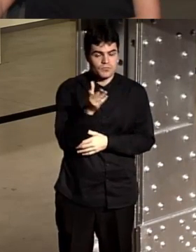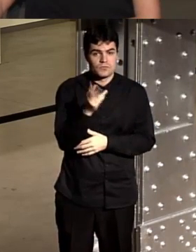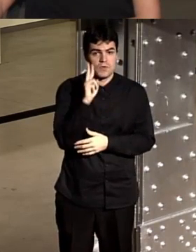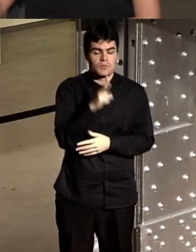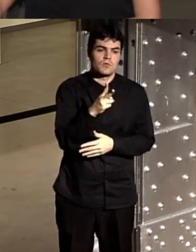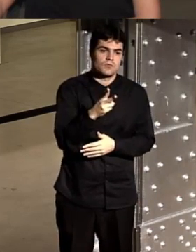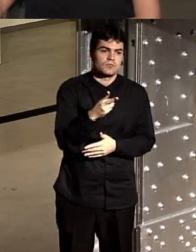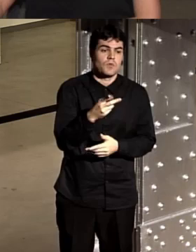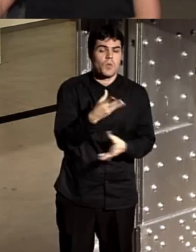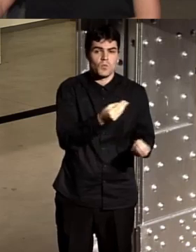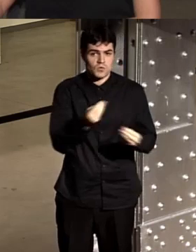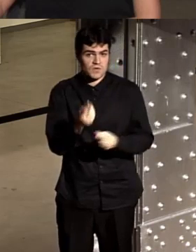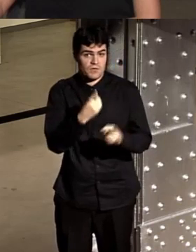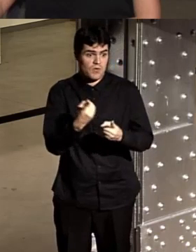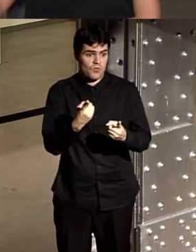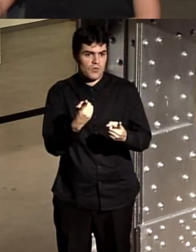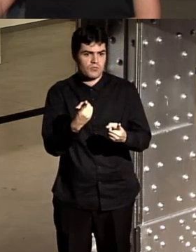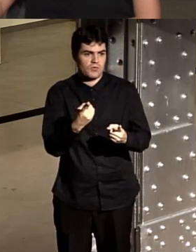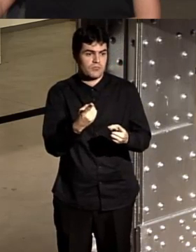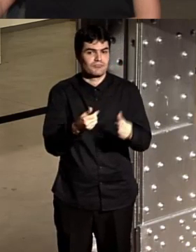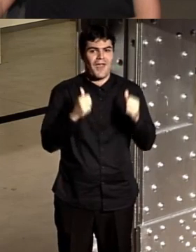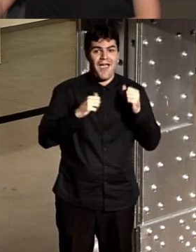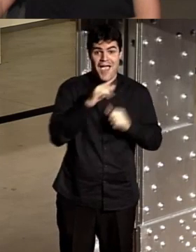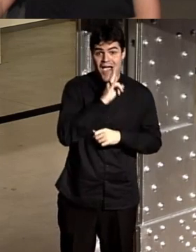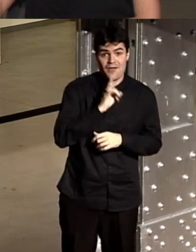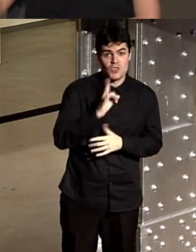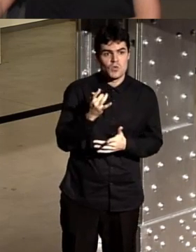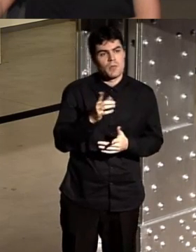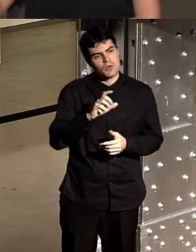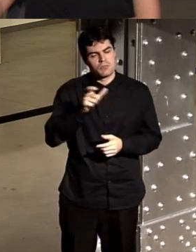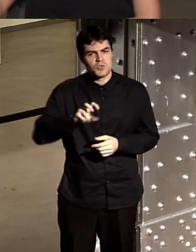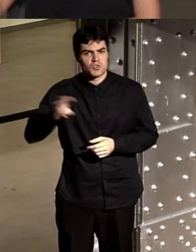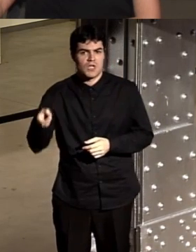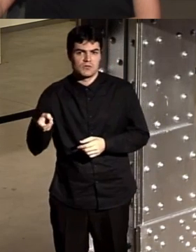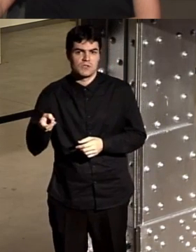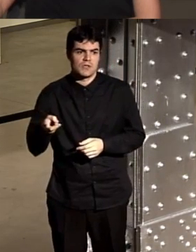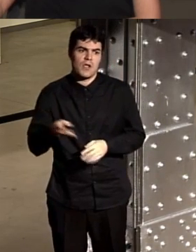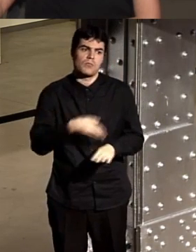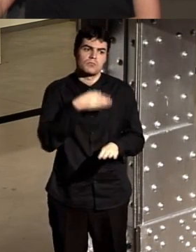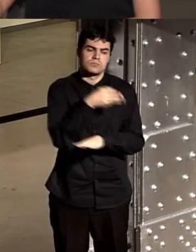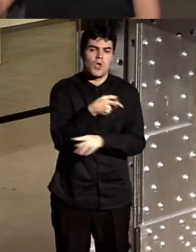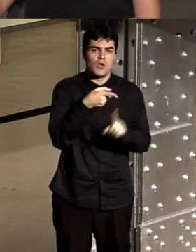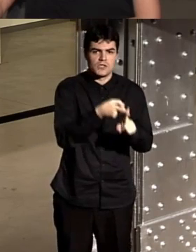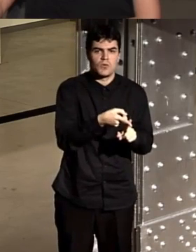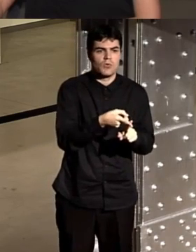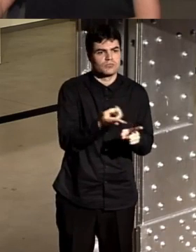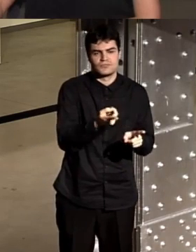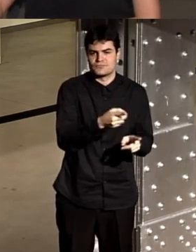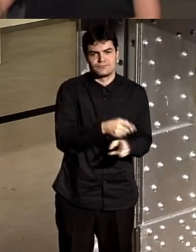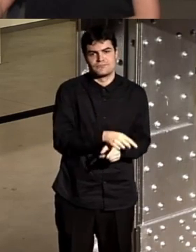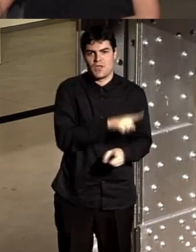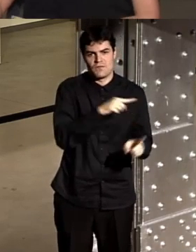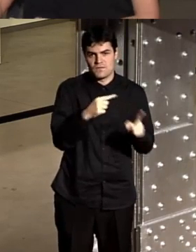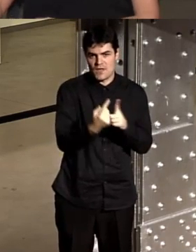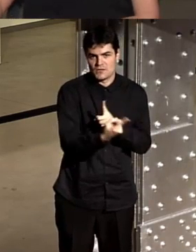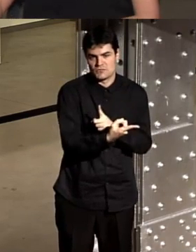muchos van por aventura, pero luego la gente más inteligente va encontrando otras muchas razones para estar ahí.